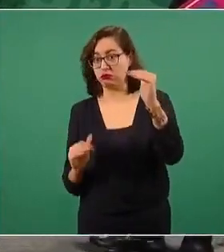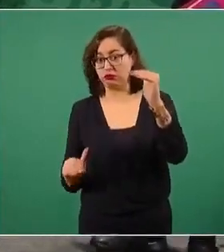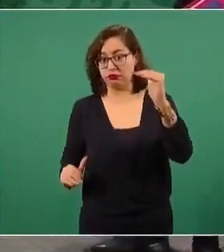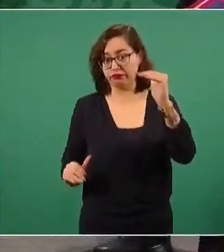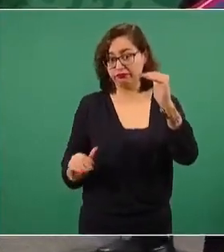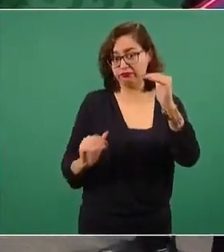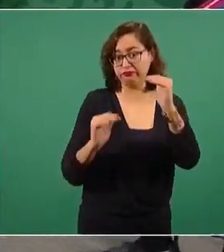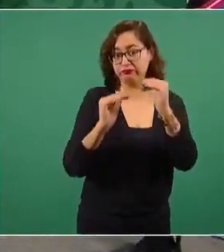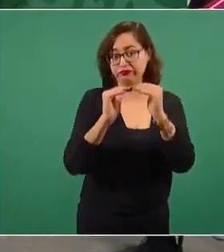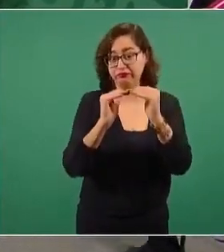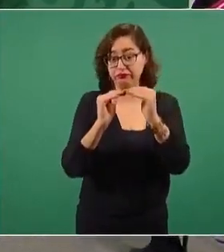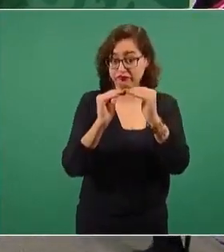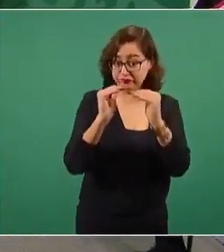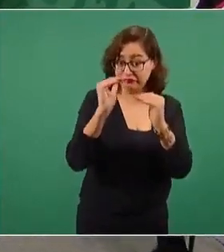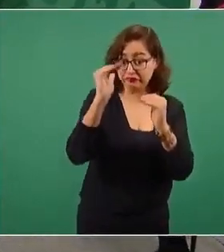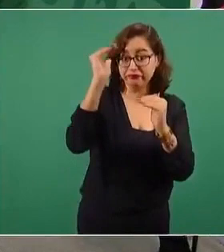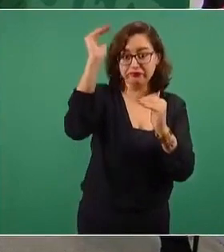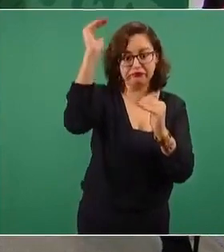el caso de las gasolinas